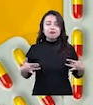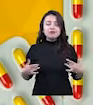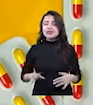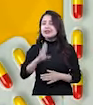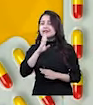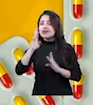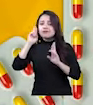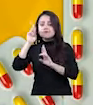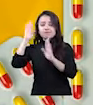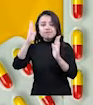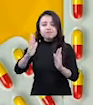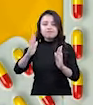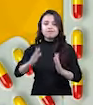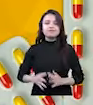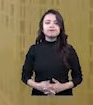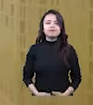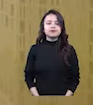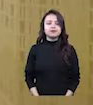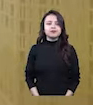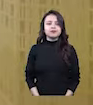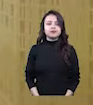salud a los colombianos?